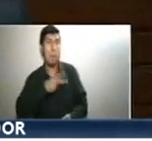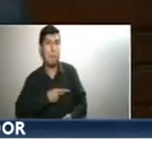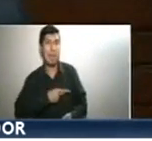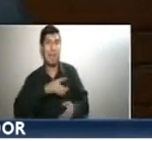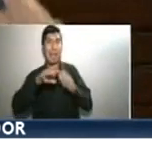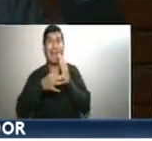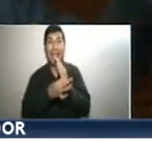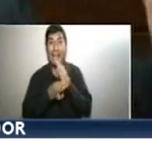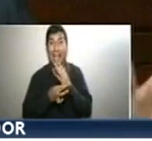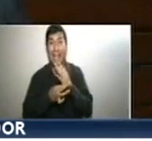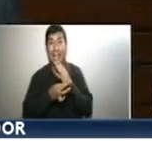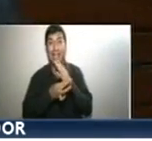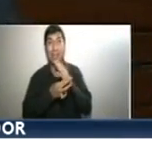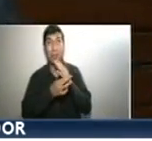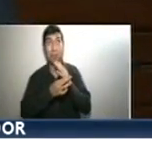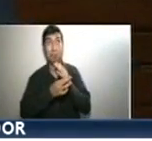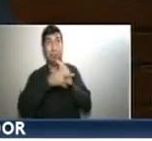carnicería y ahora